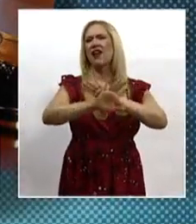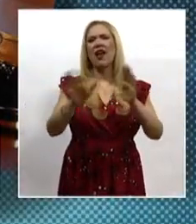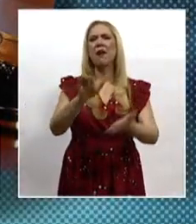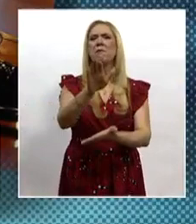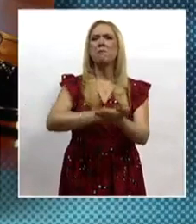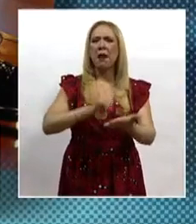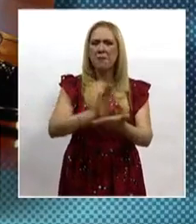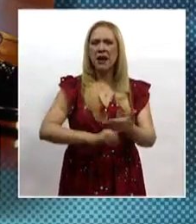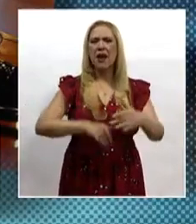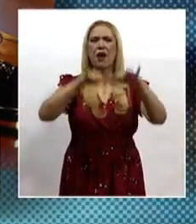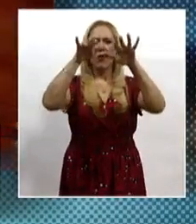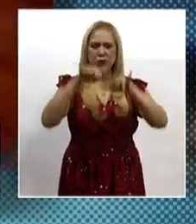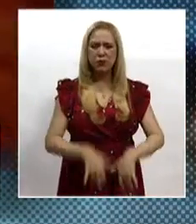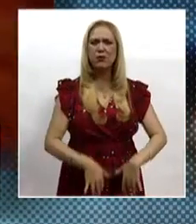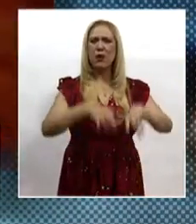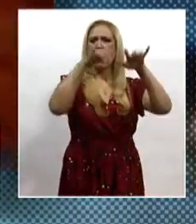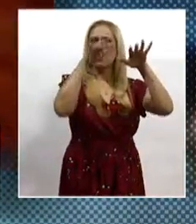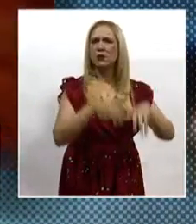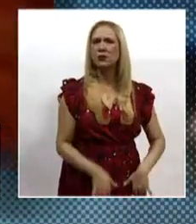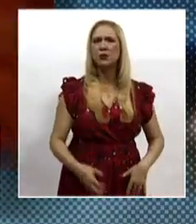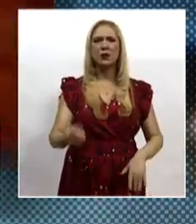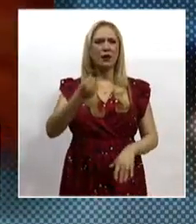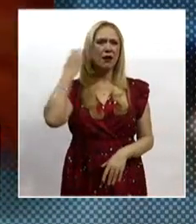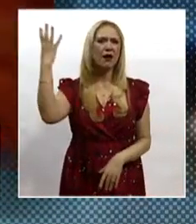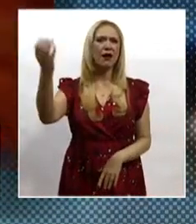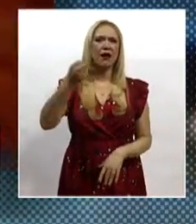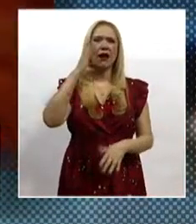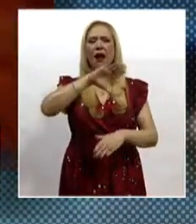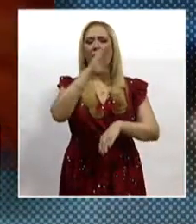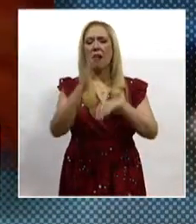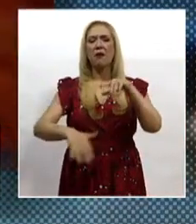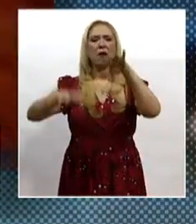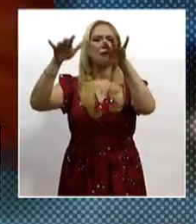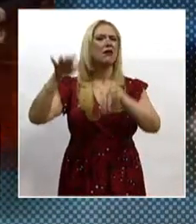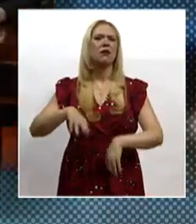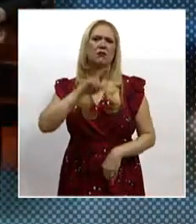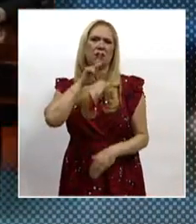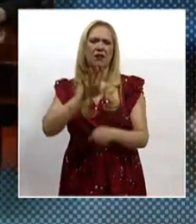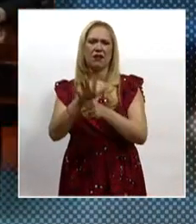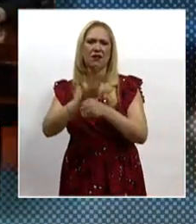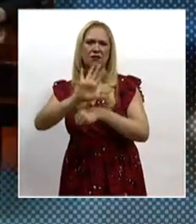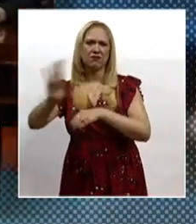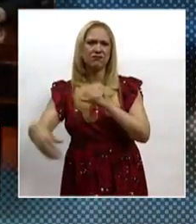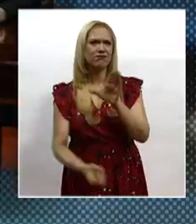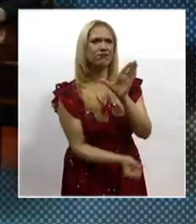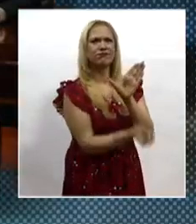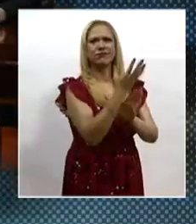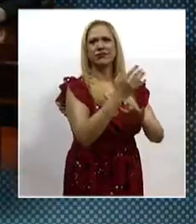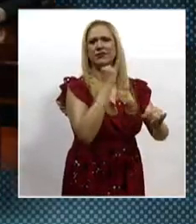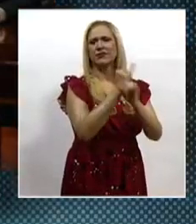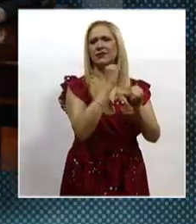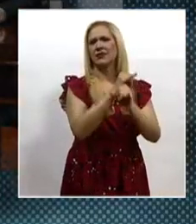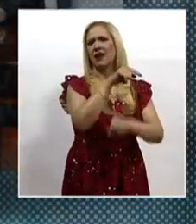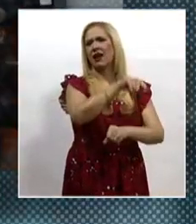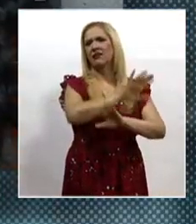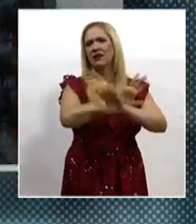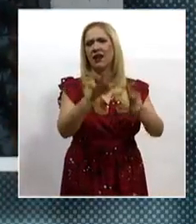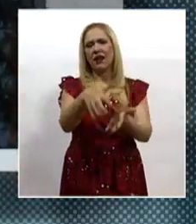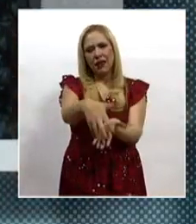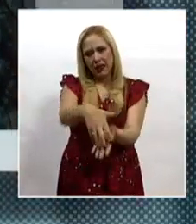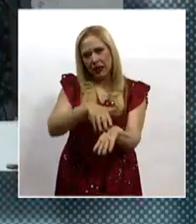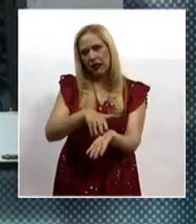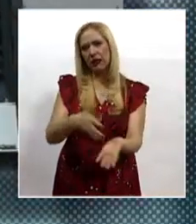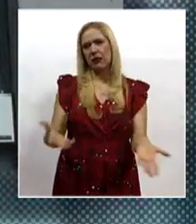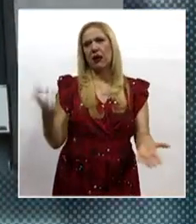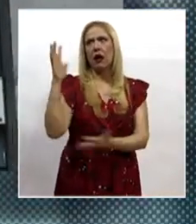en sus sesiones de pleno, gracias a la implementación de herramientas tecnológicas para desahogar los asuntos de su competencia. Para el